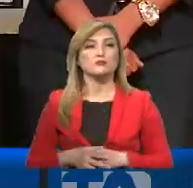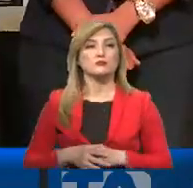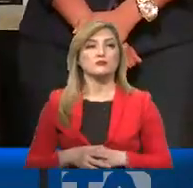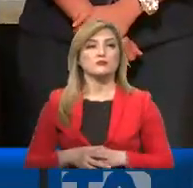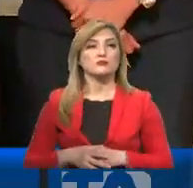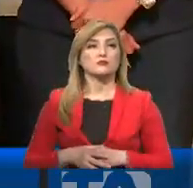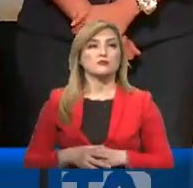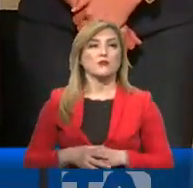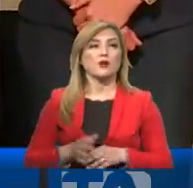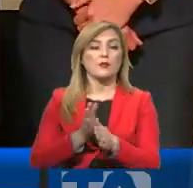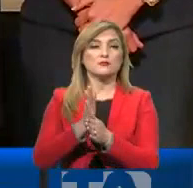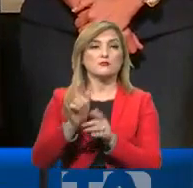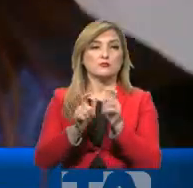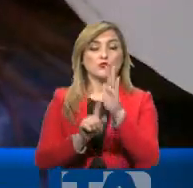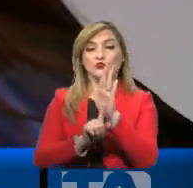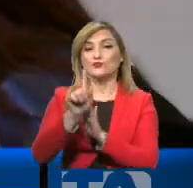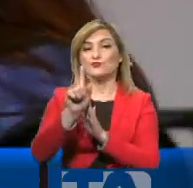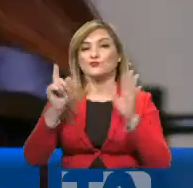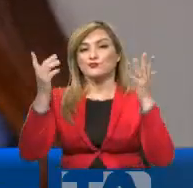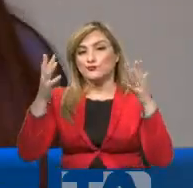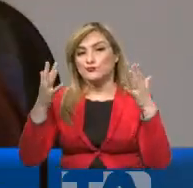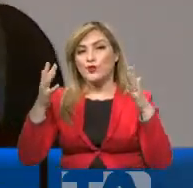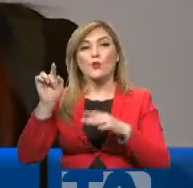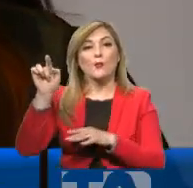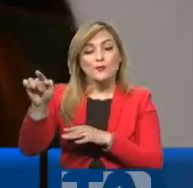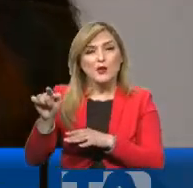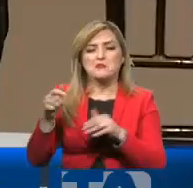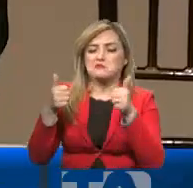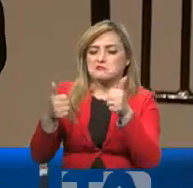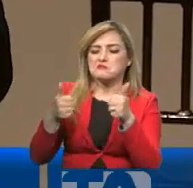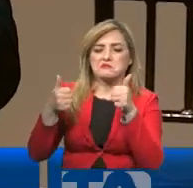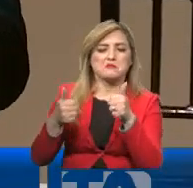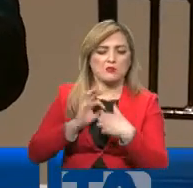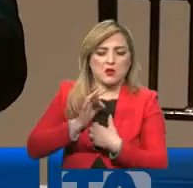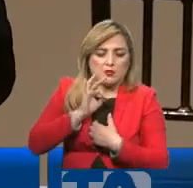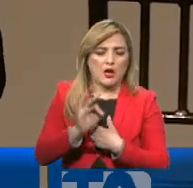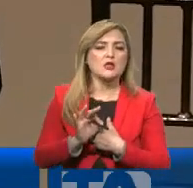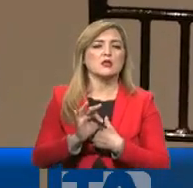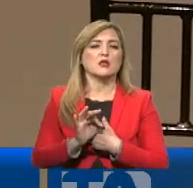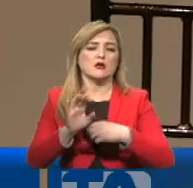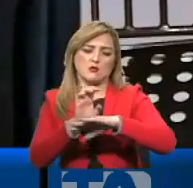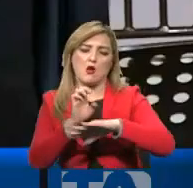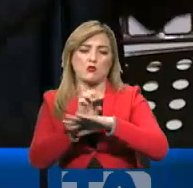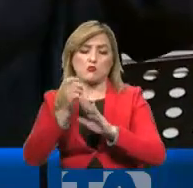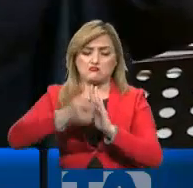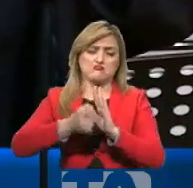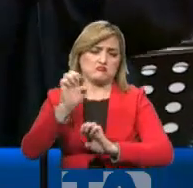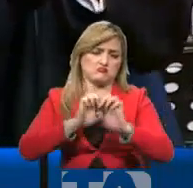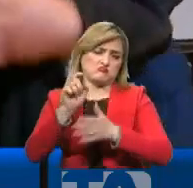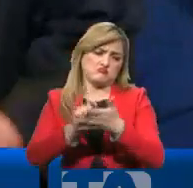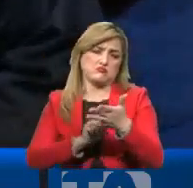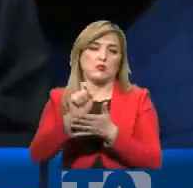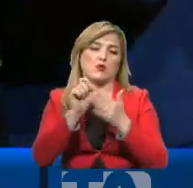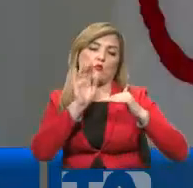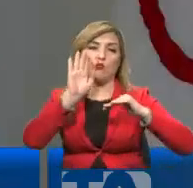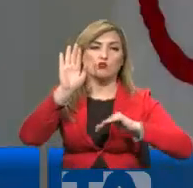la especialidad. Quienes lo desarrollaron aplauden que en medio de la pandemia se le haya podido otorgar al país juristas calificados comprometidos con